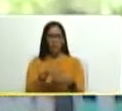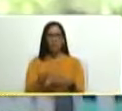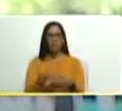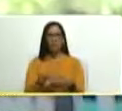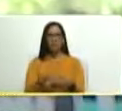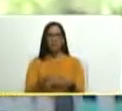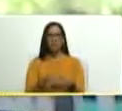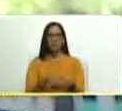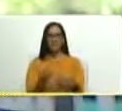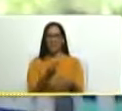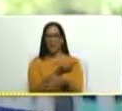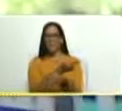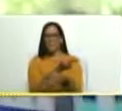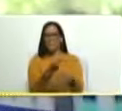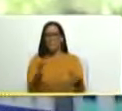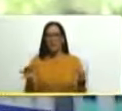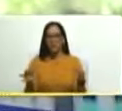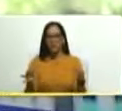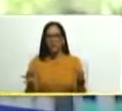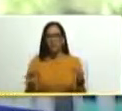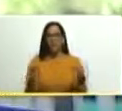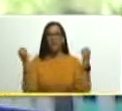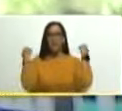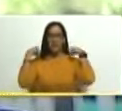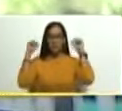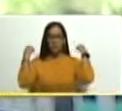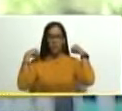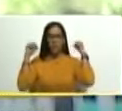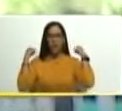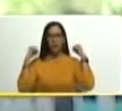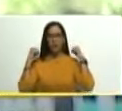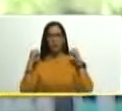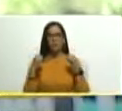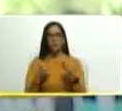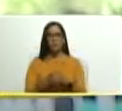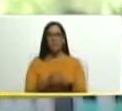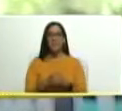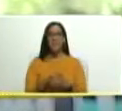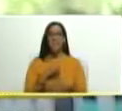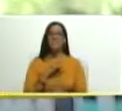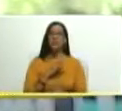Tremendo éxito del simulacro. Les ardió.